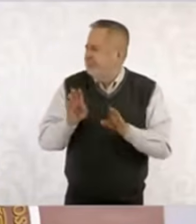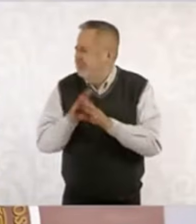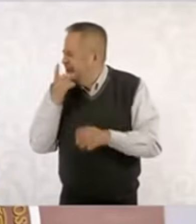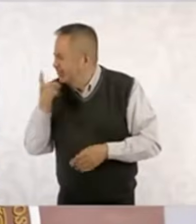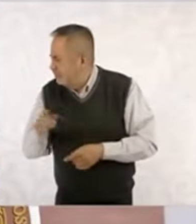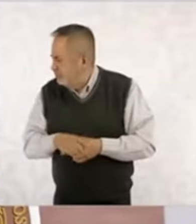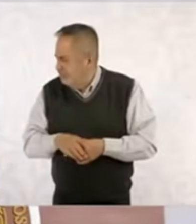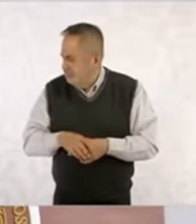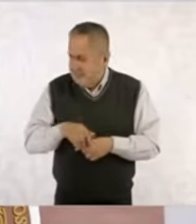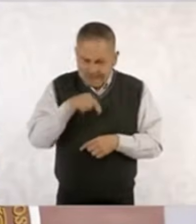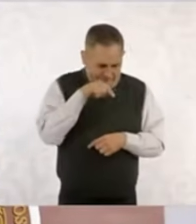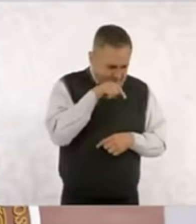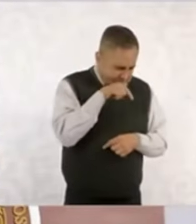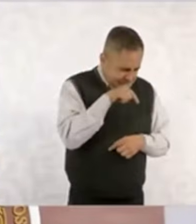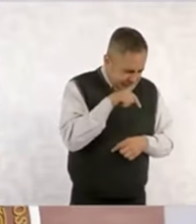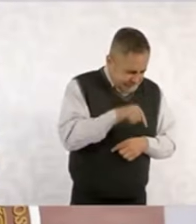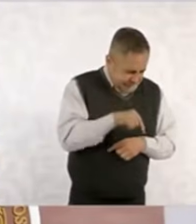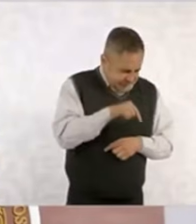el